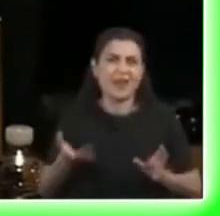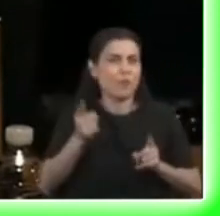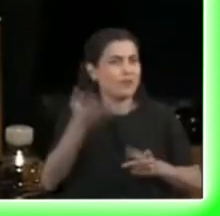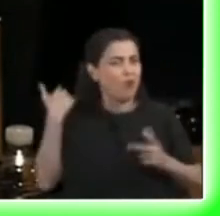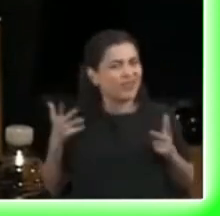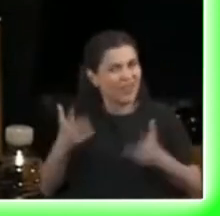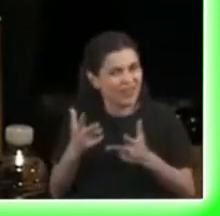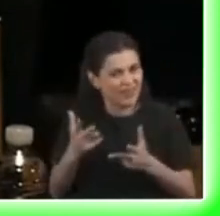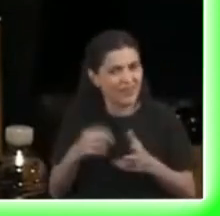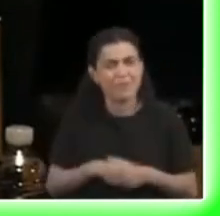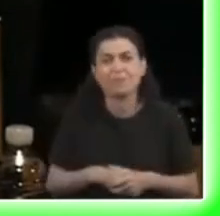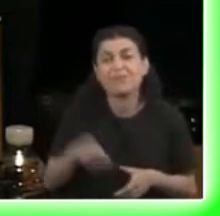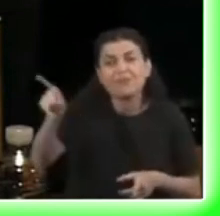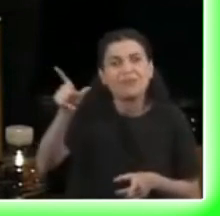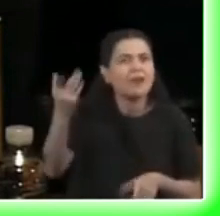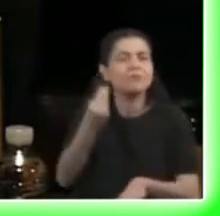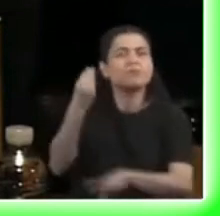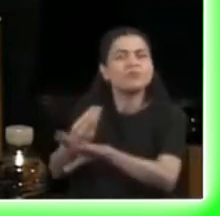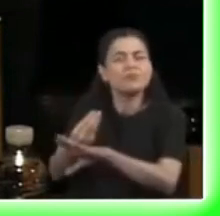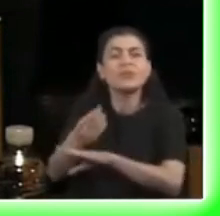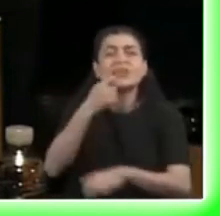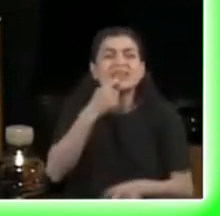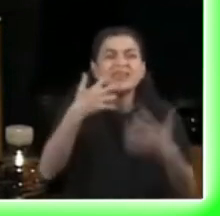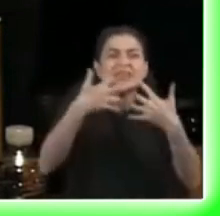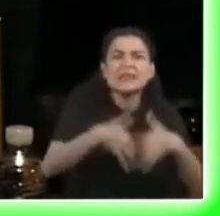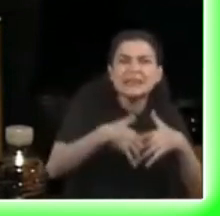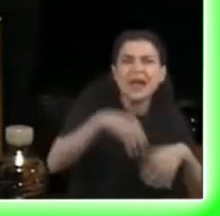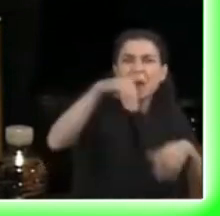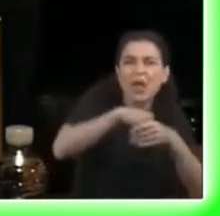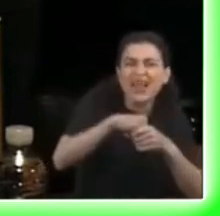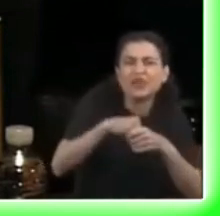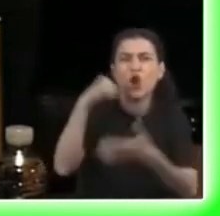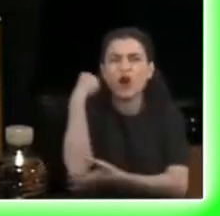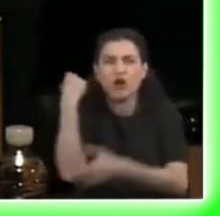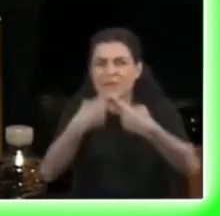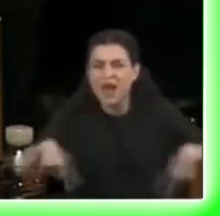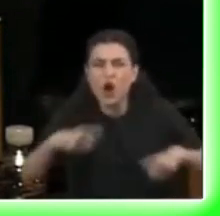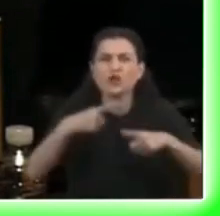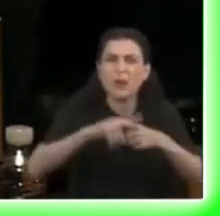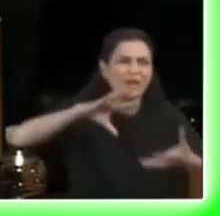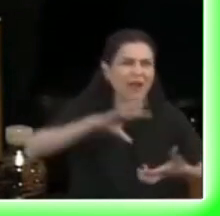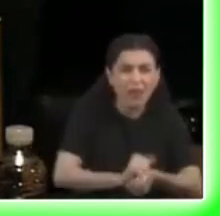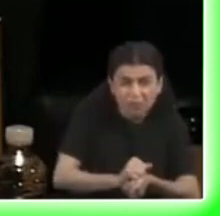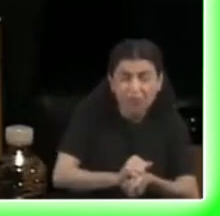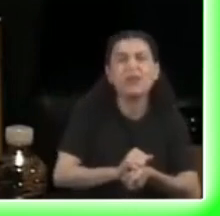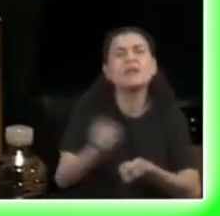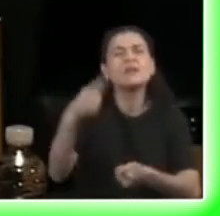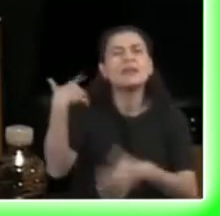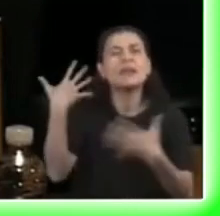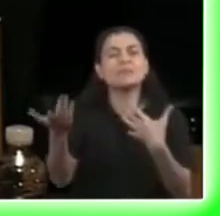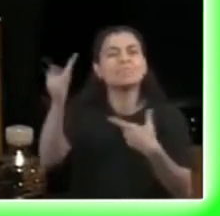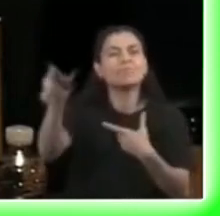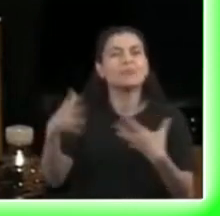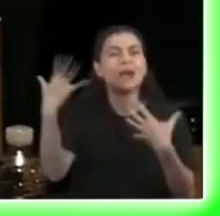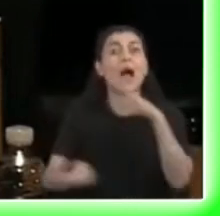todos y cada uno de los que tienen algo que perder si este sistema podrido que le arruina la vida a los argentinos cambia. Y por eso se